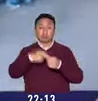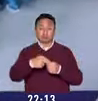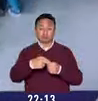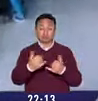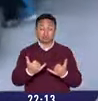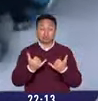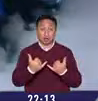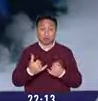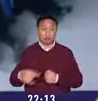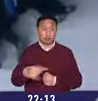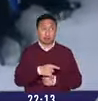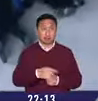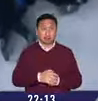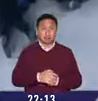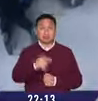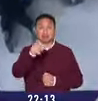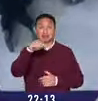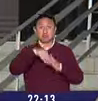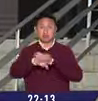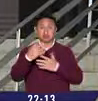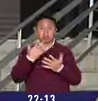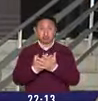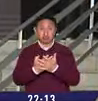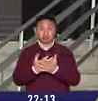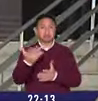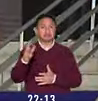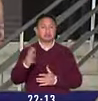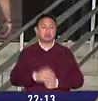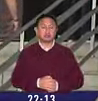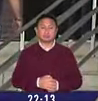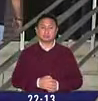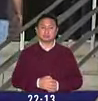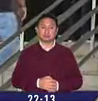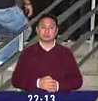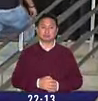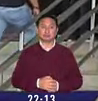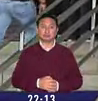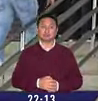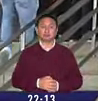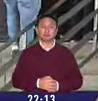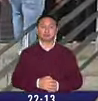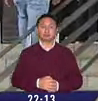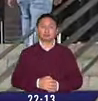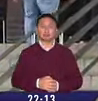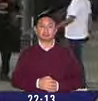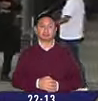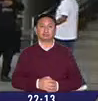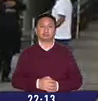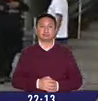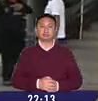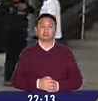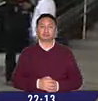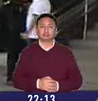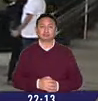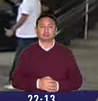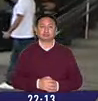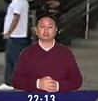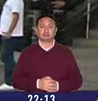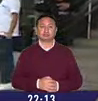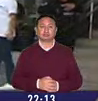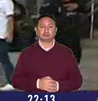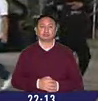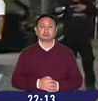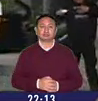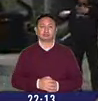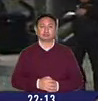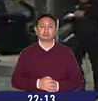ahora no hay ningún detenido. Con cámaras de Javier García y José Aspiazo, informó